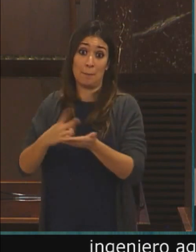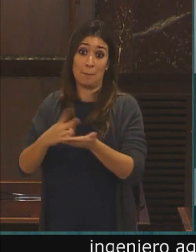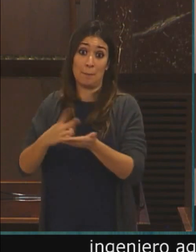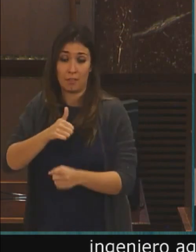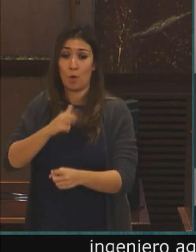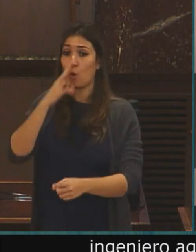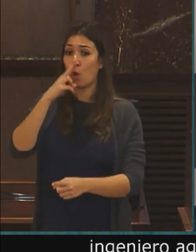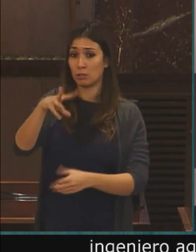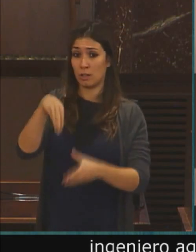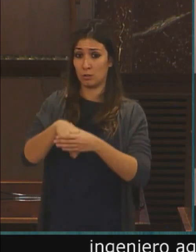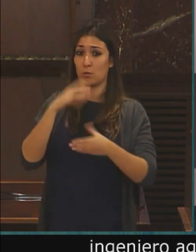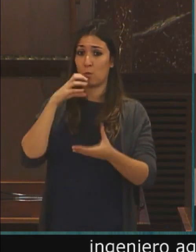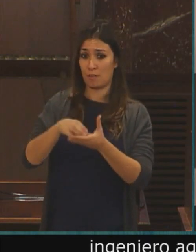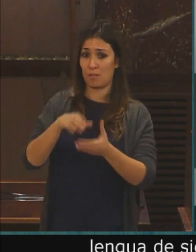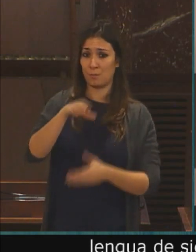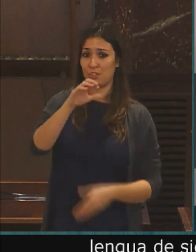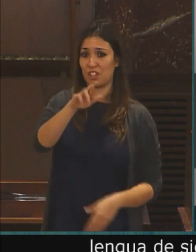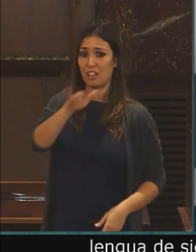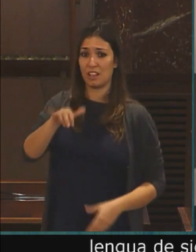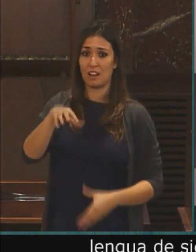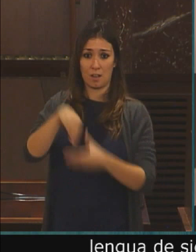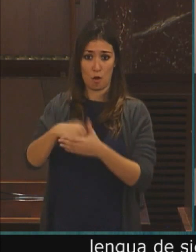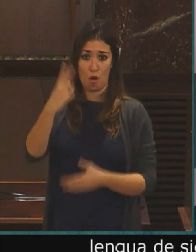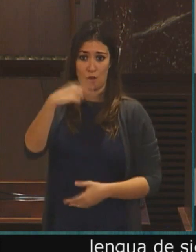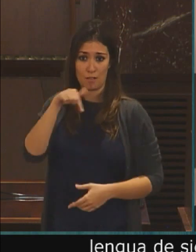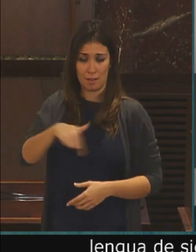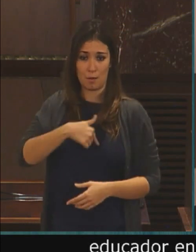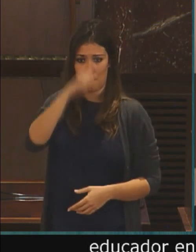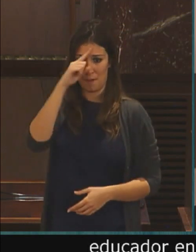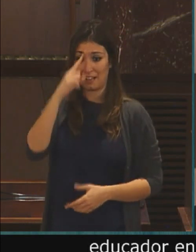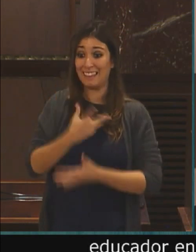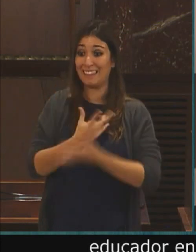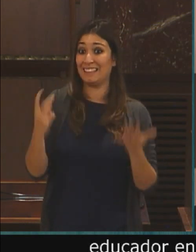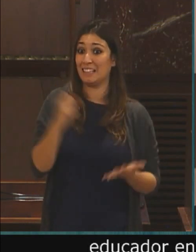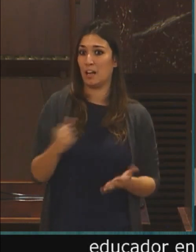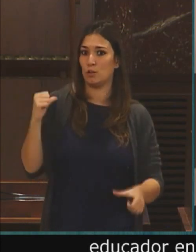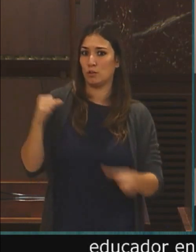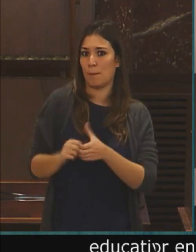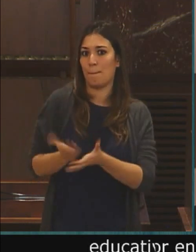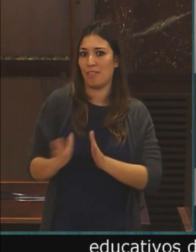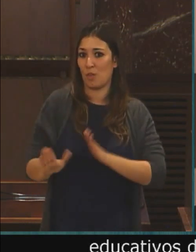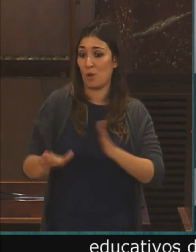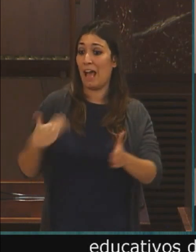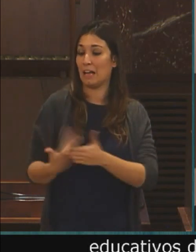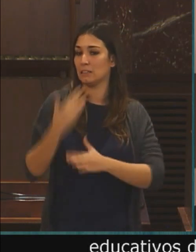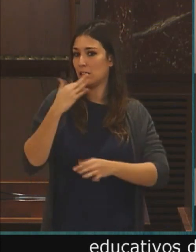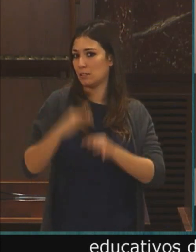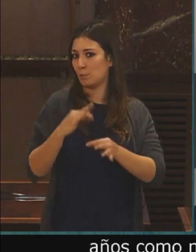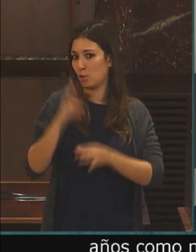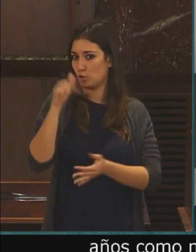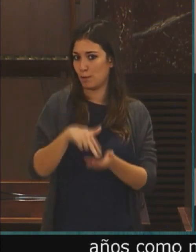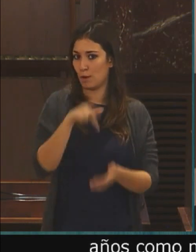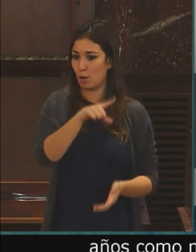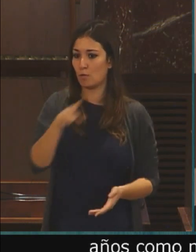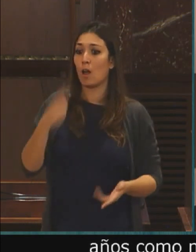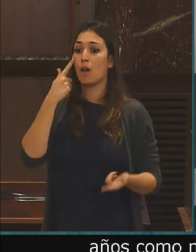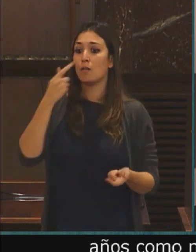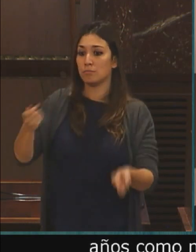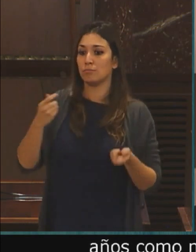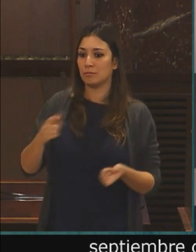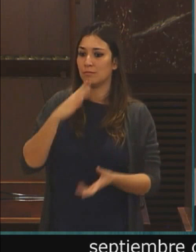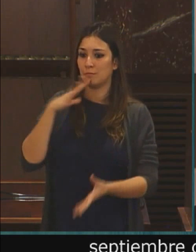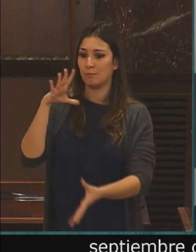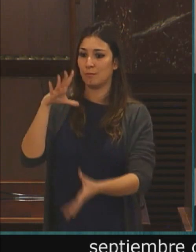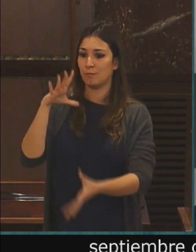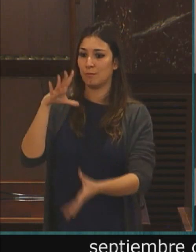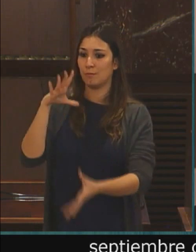dos años como educador en el Centro de Recursos Educativos de la ONCE Madrid y 16 años como mediador hasta septiembre del 2011, cuando se incorpora también como coordinador técnico